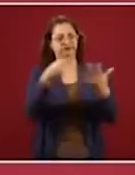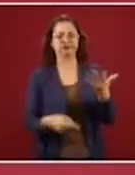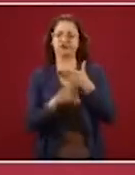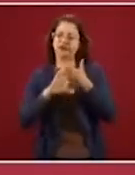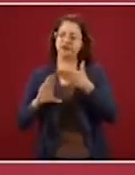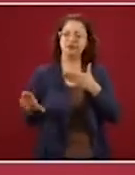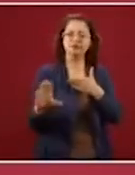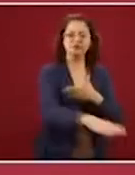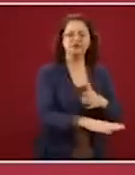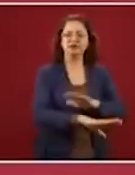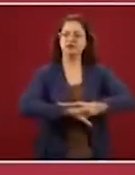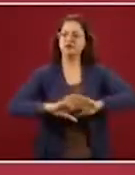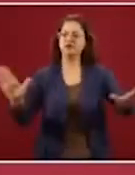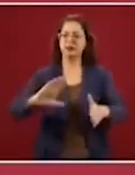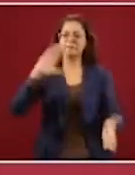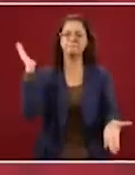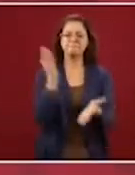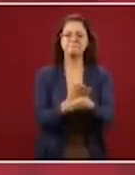Eso va a desaparecer